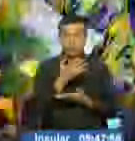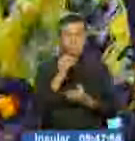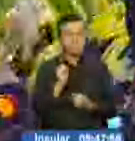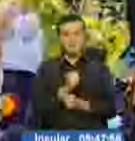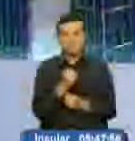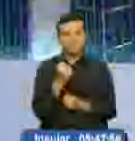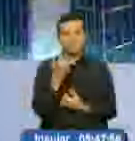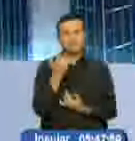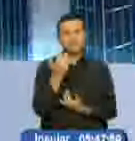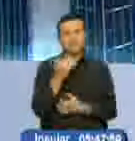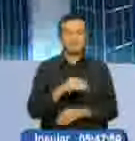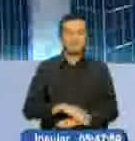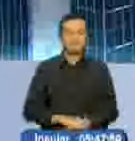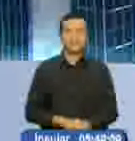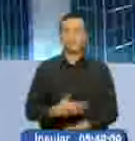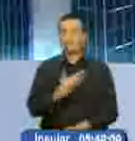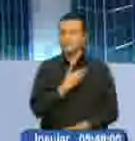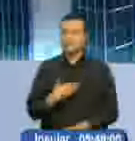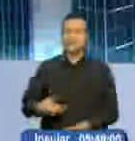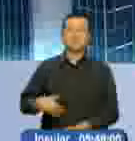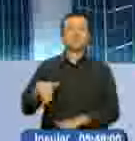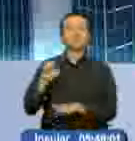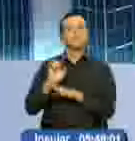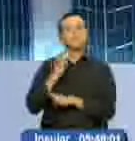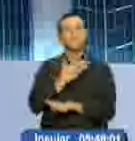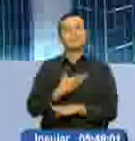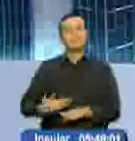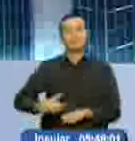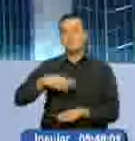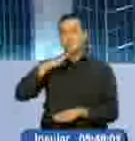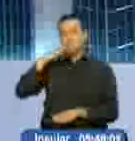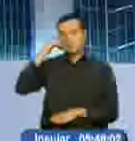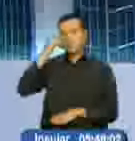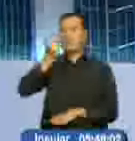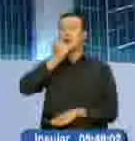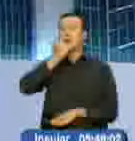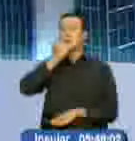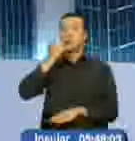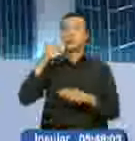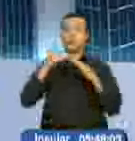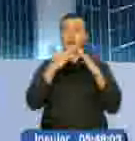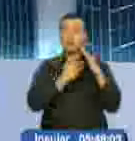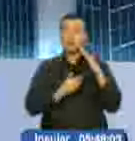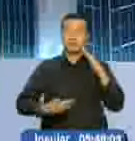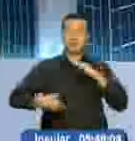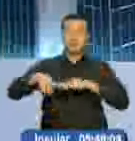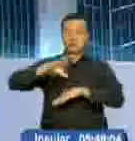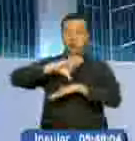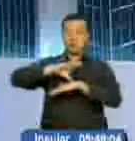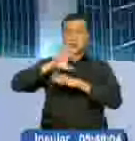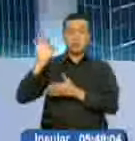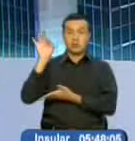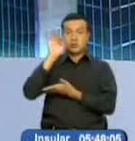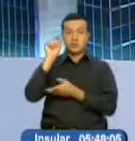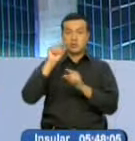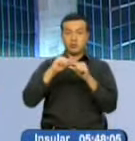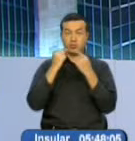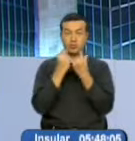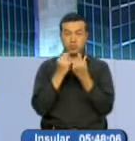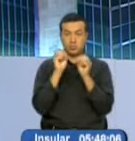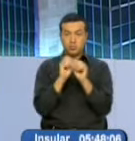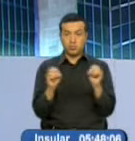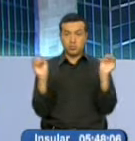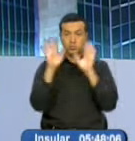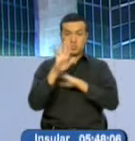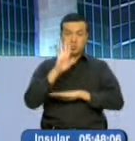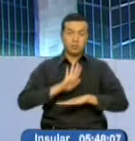TV. El presidente de la República, Rafael Correa, compartió un almuerzo en el Palacio de Carondelet con los representantes de organizaciones de becarios de todo